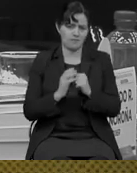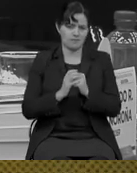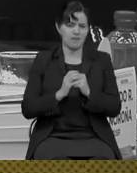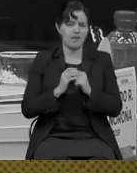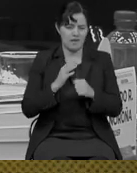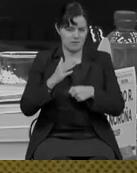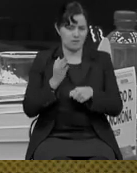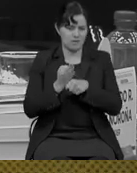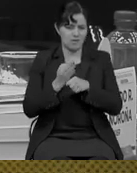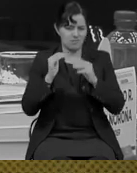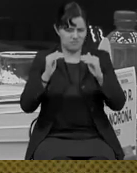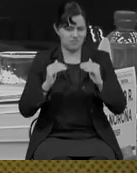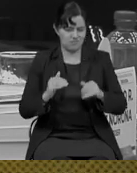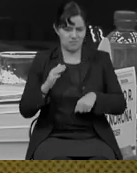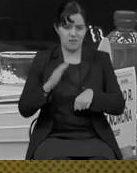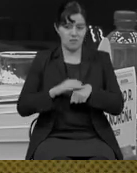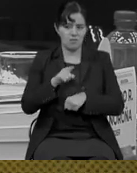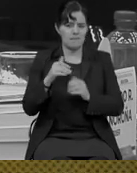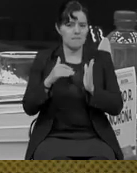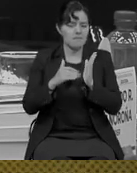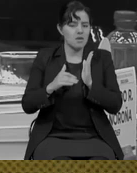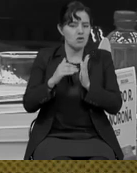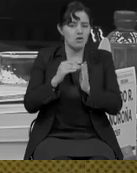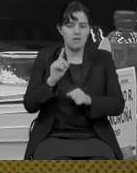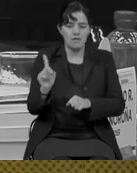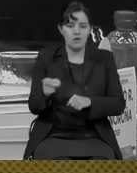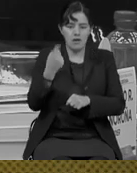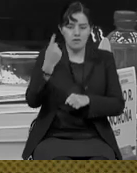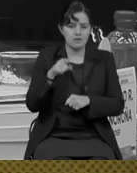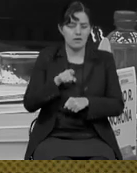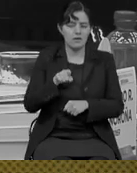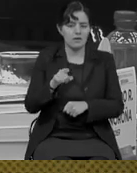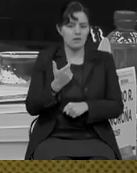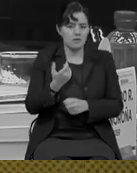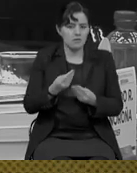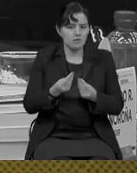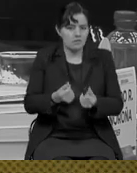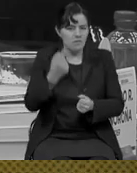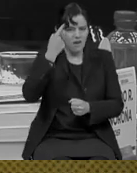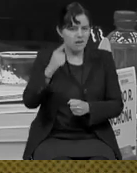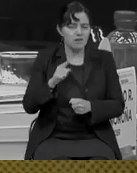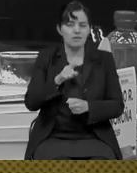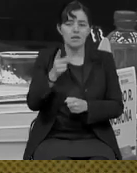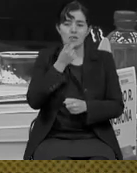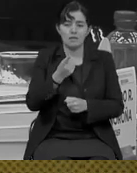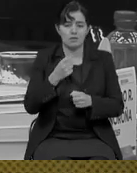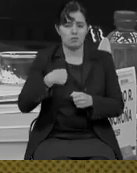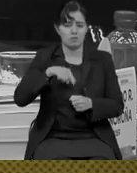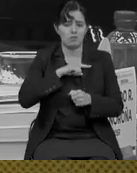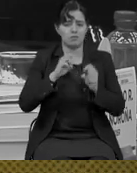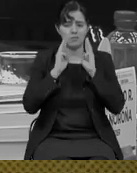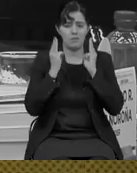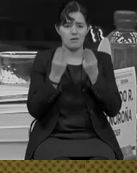fondo, que son los millones de dólares que vienen gastando para decir que estamos vinculados al narco y que mienten de manera absoluta y